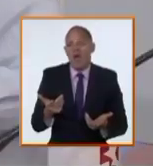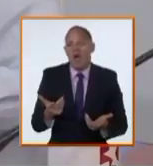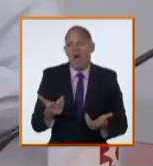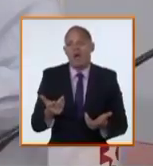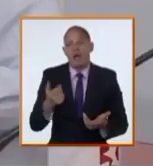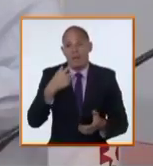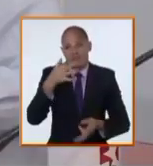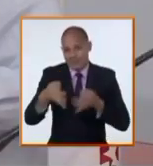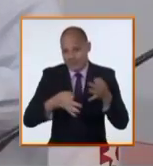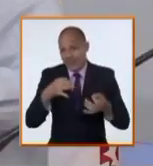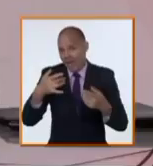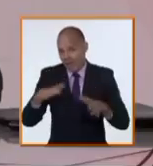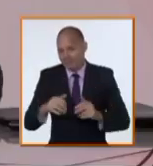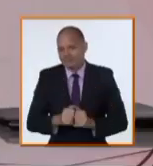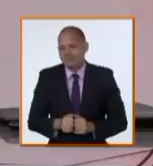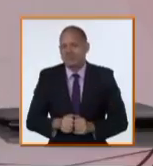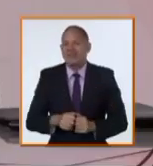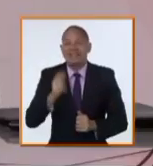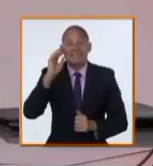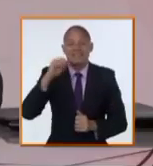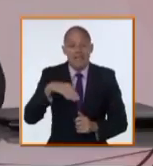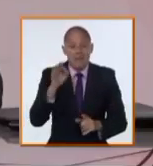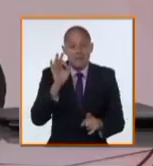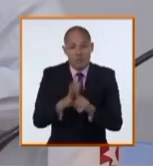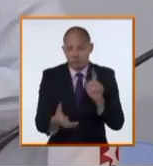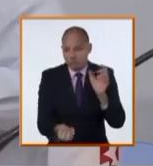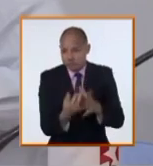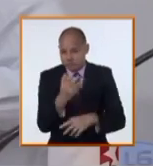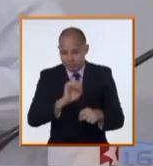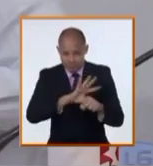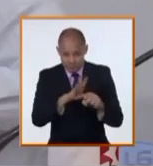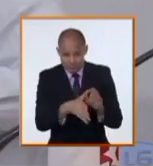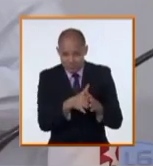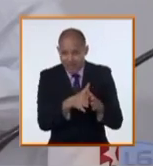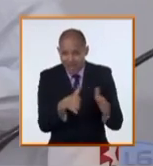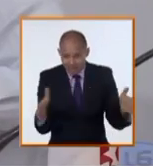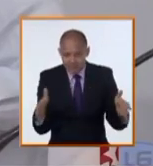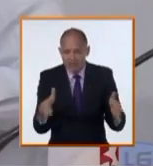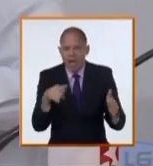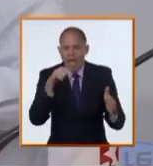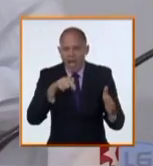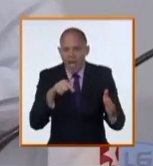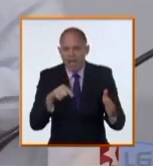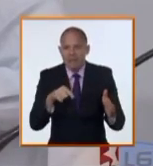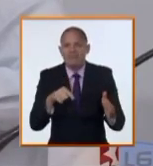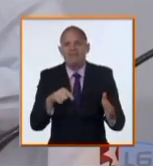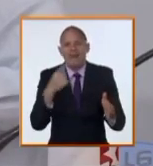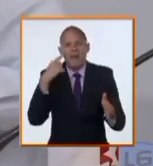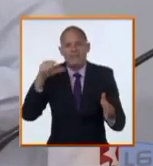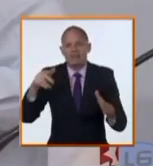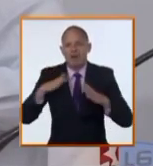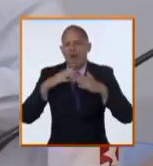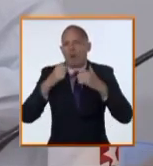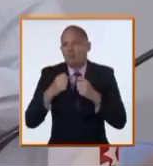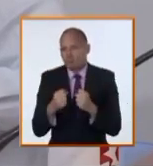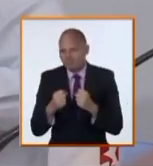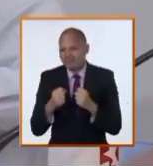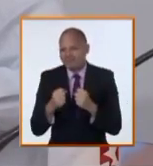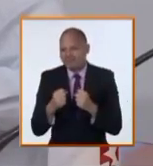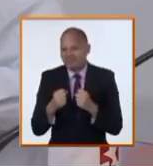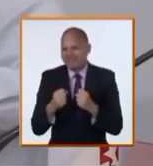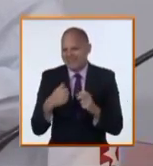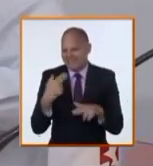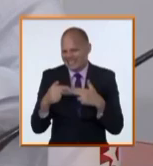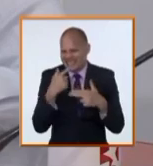covid 19 ahí se aceleró todo el uso exactamente porque el uso de medios de pago digitales o electrónicos realmente